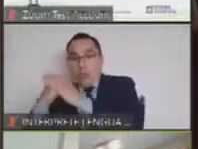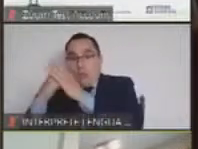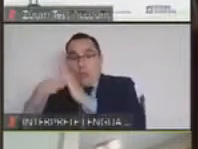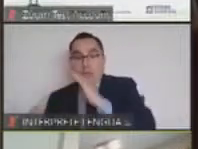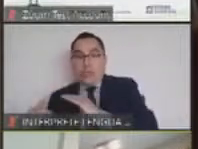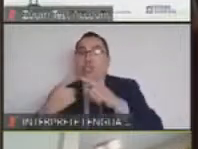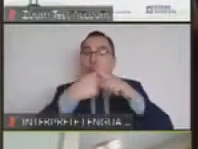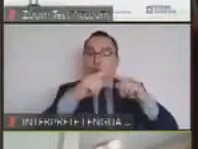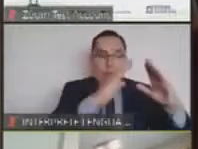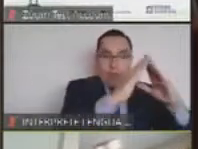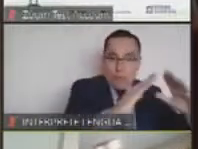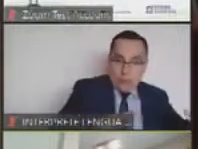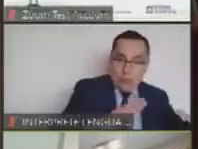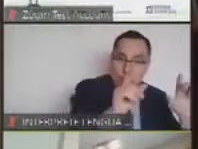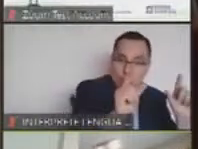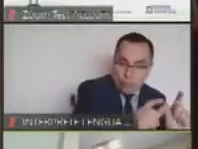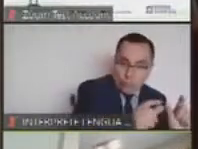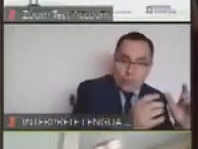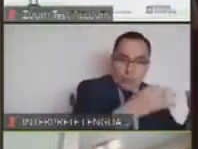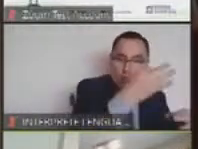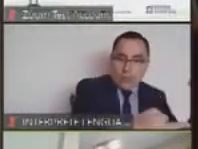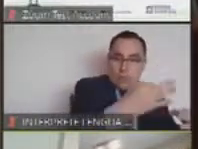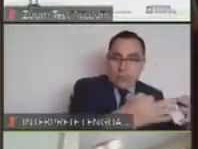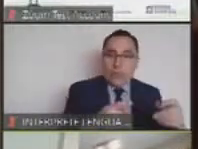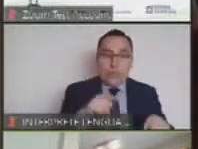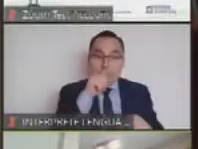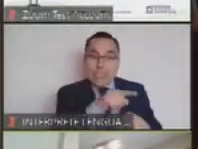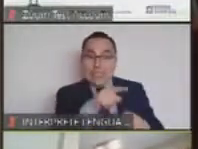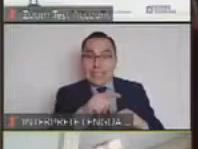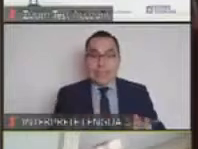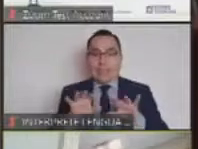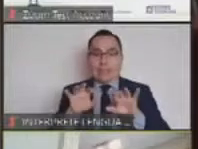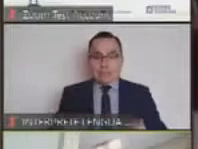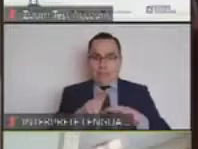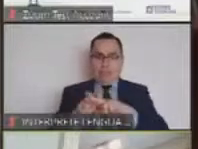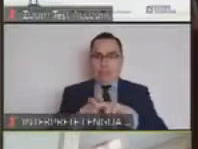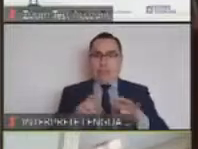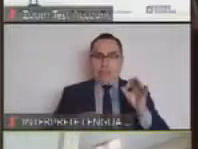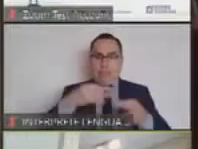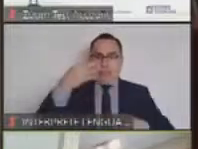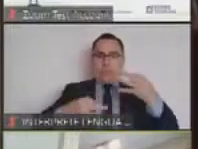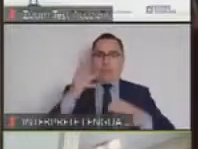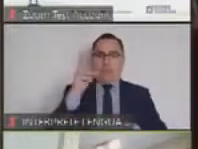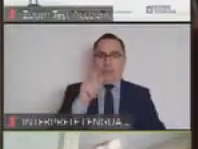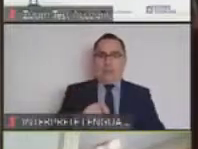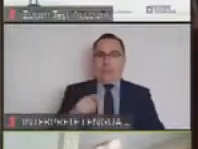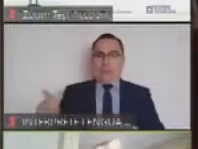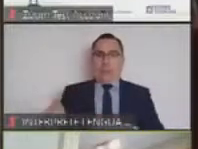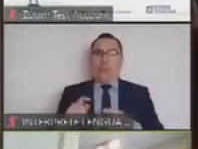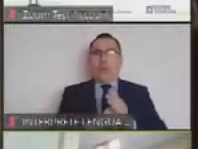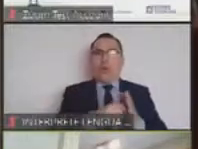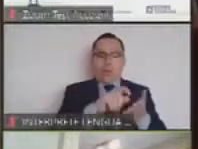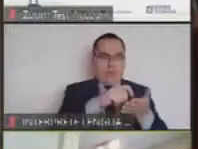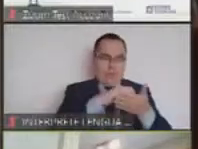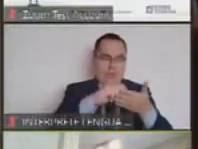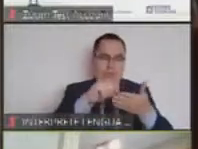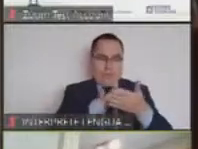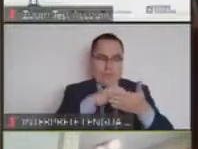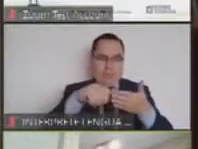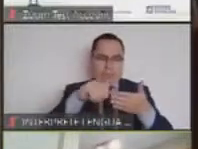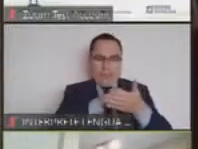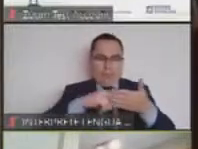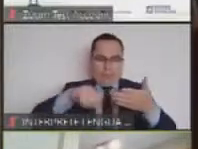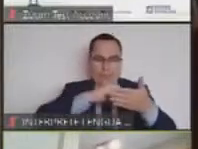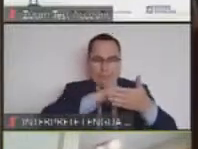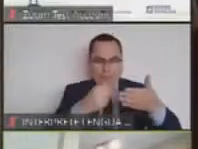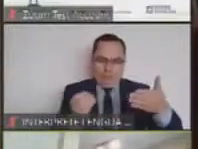Apelaciones, los jueces y administradores de tribunales, la obligación de llevar una agenda pública en que consten todas